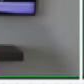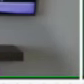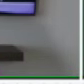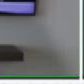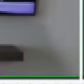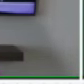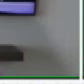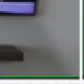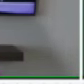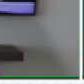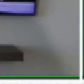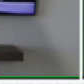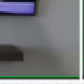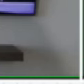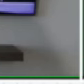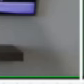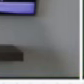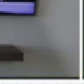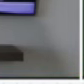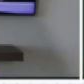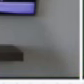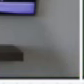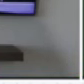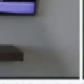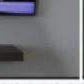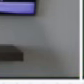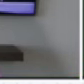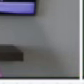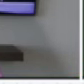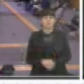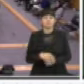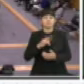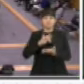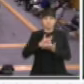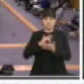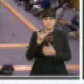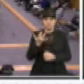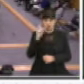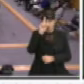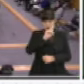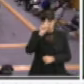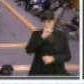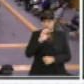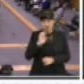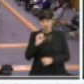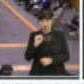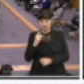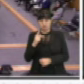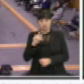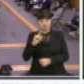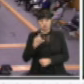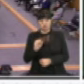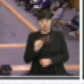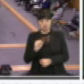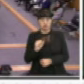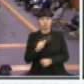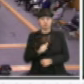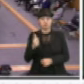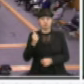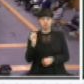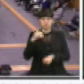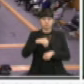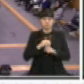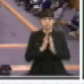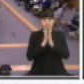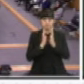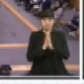electoral justamente con eso que estás mencionando Jaime el representante de morena los representantes de Morena